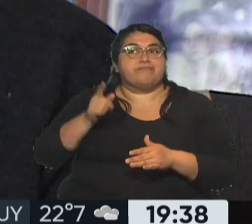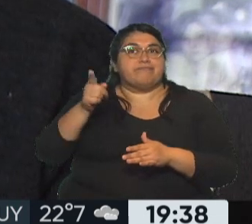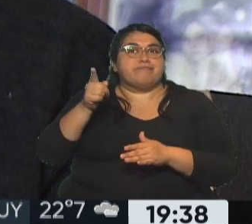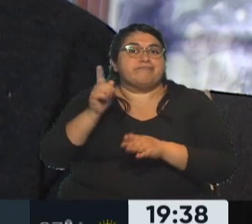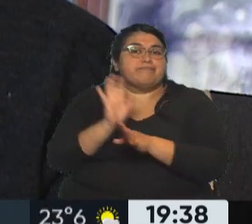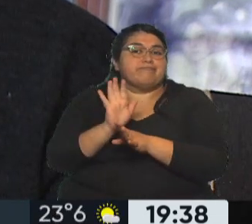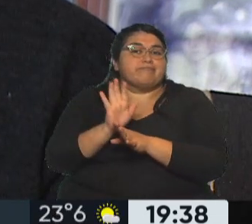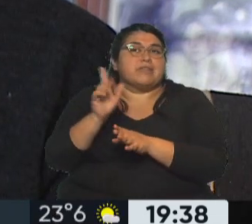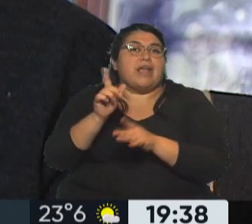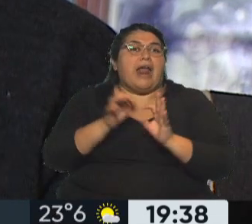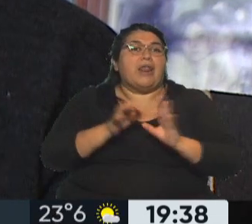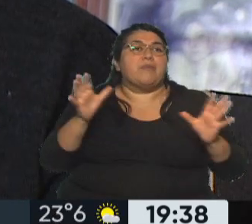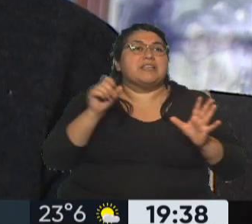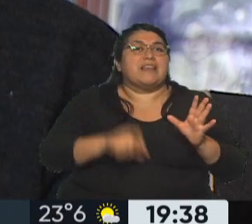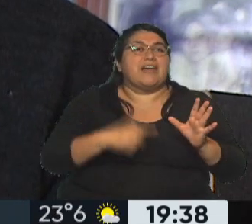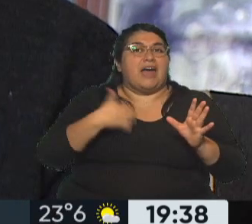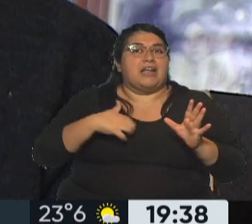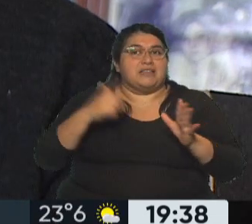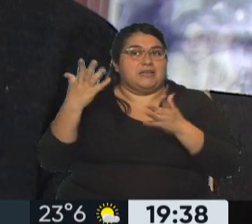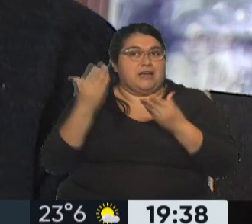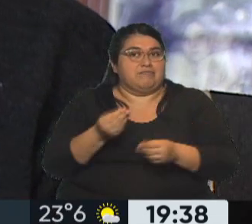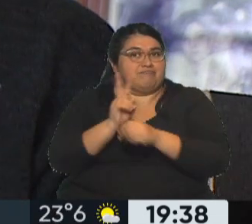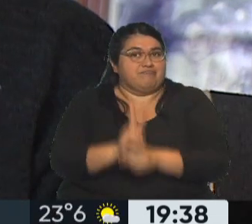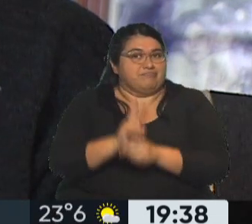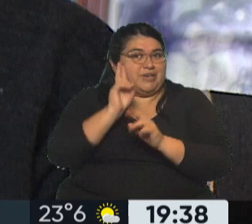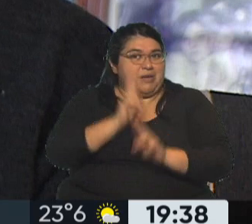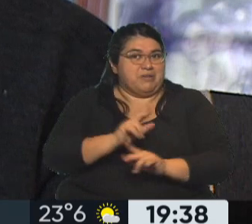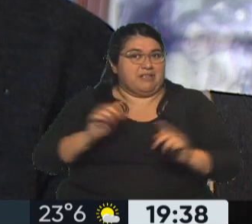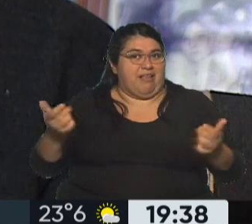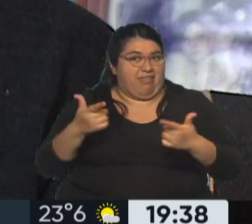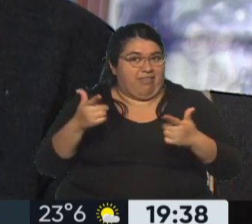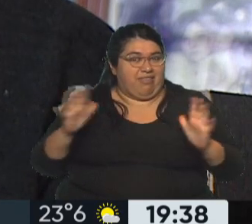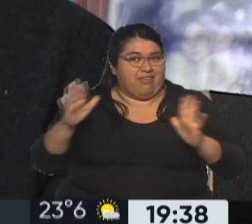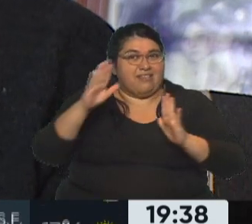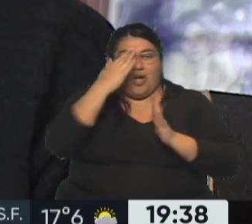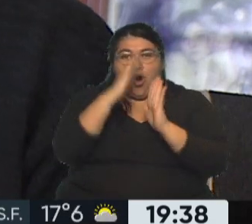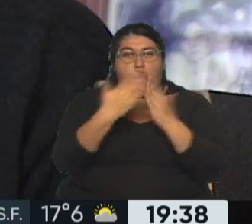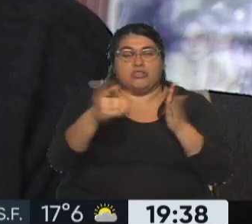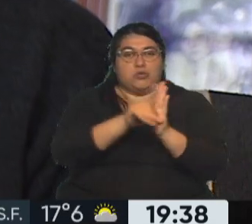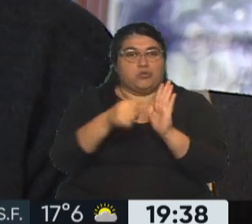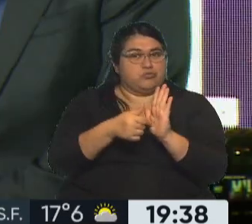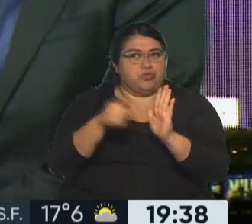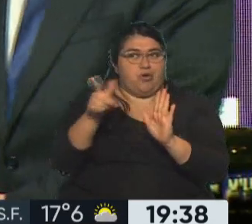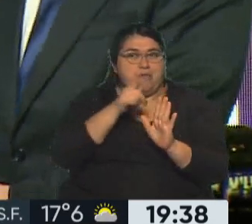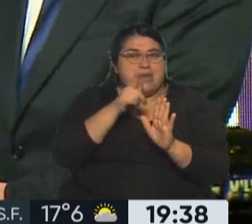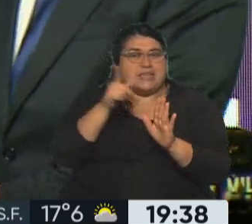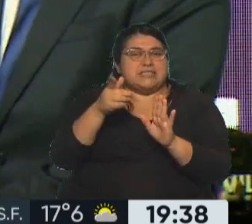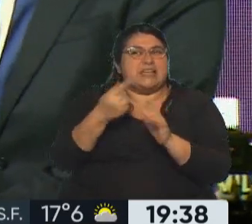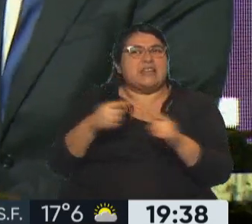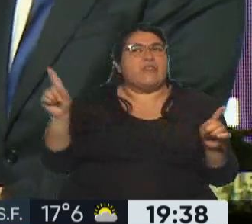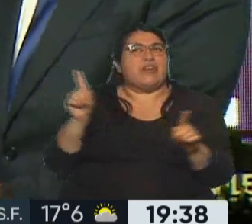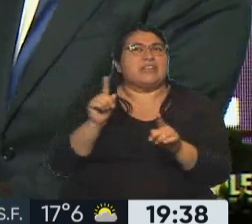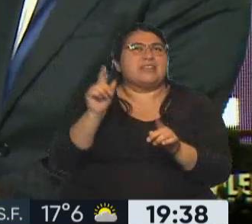es proteger la Libertad en la Argentina y respetar la Constitución no se entiende que se llame